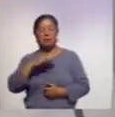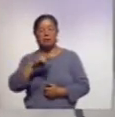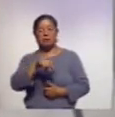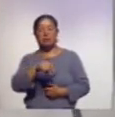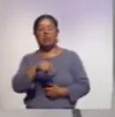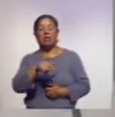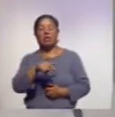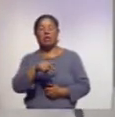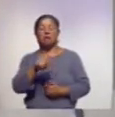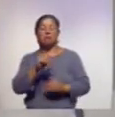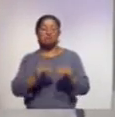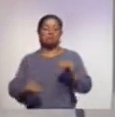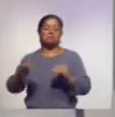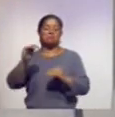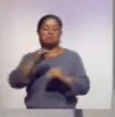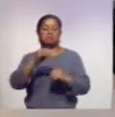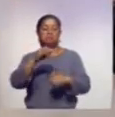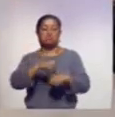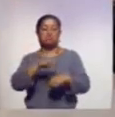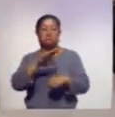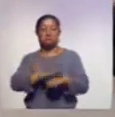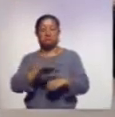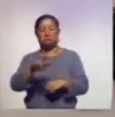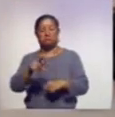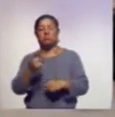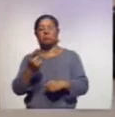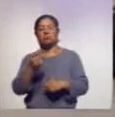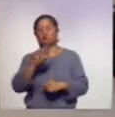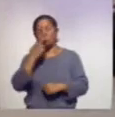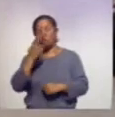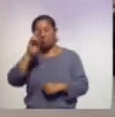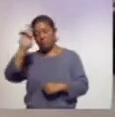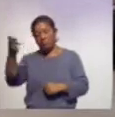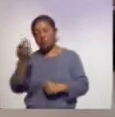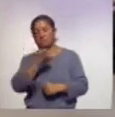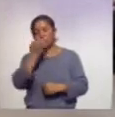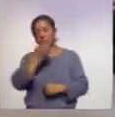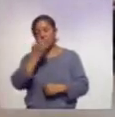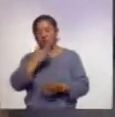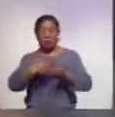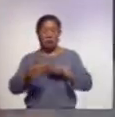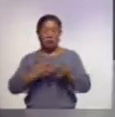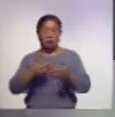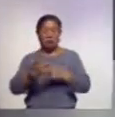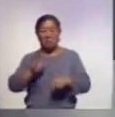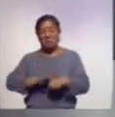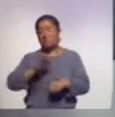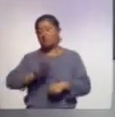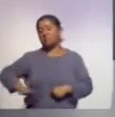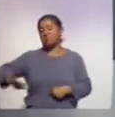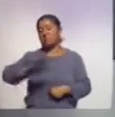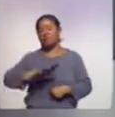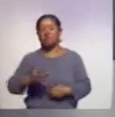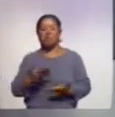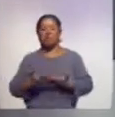educación superior más innovadoras de la región. Ahora noticias, Verán Rodríguez.